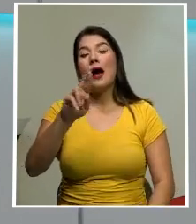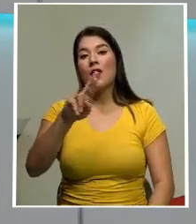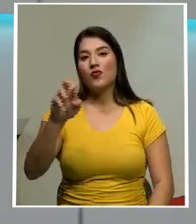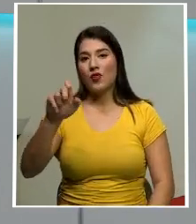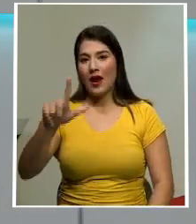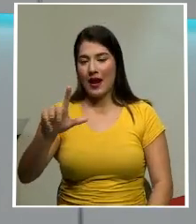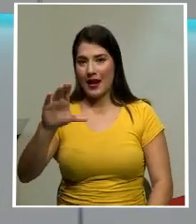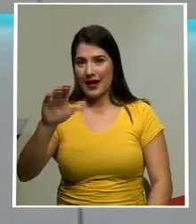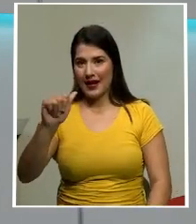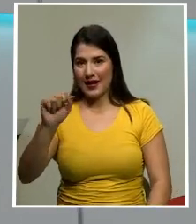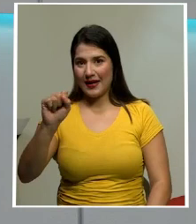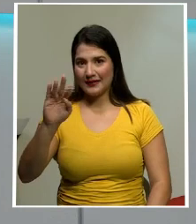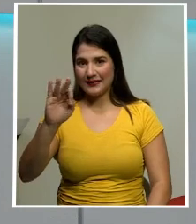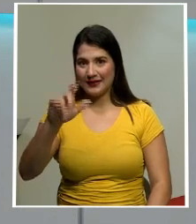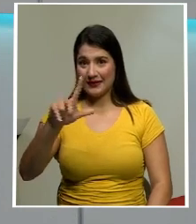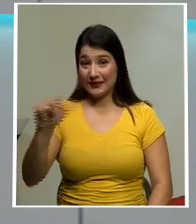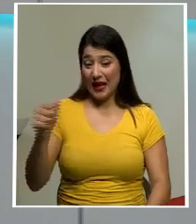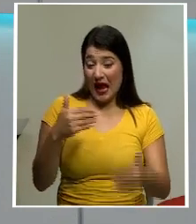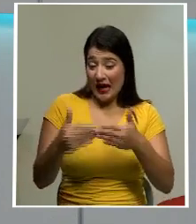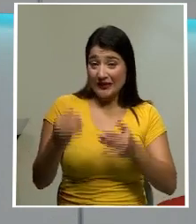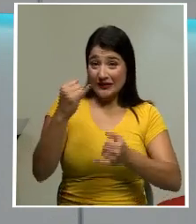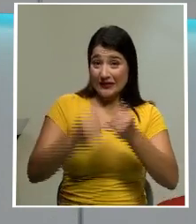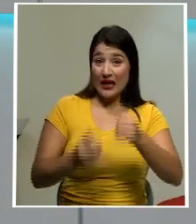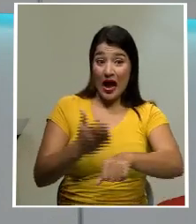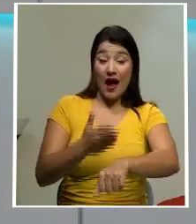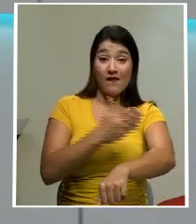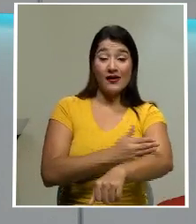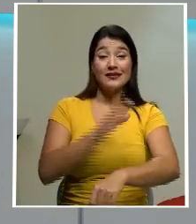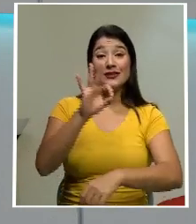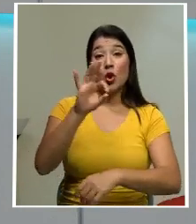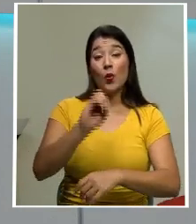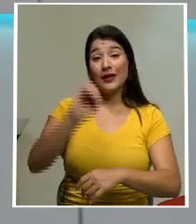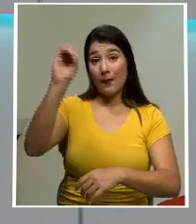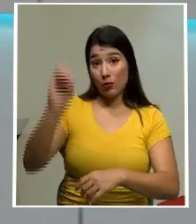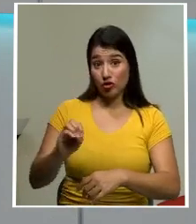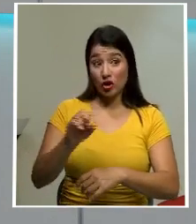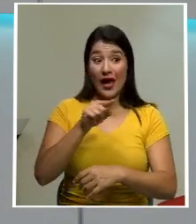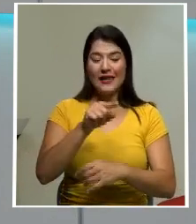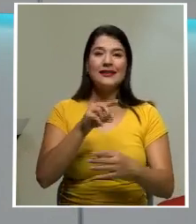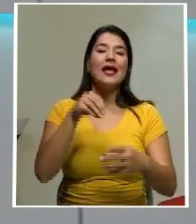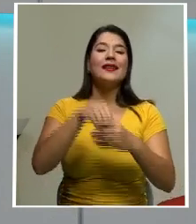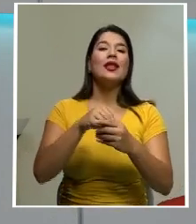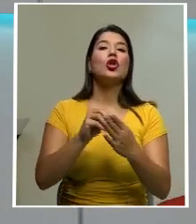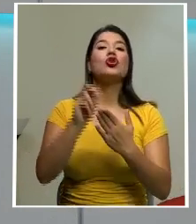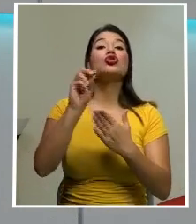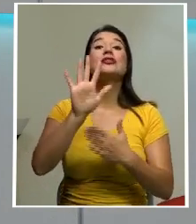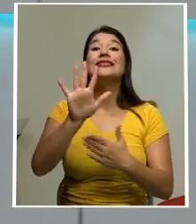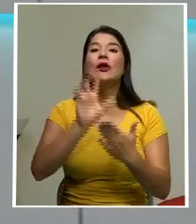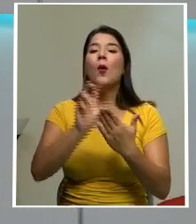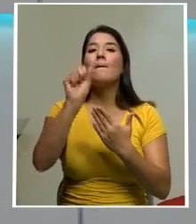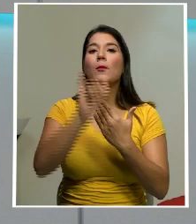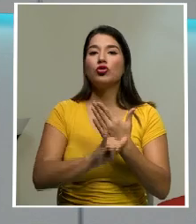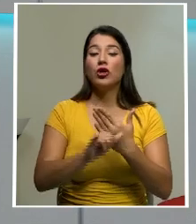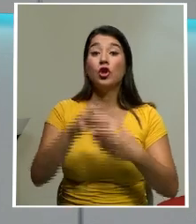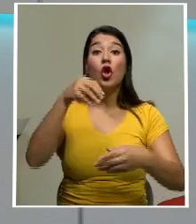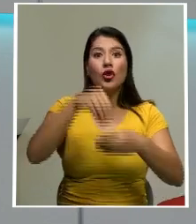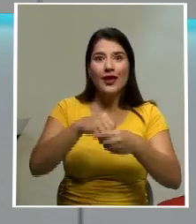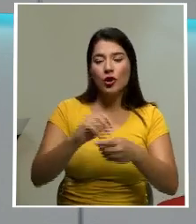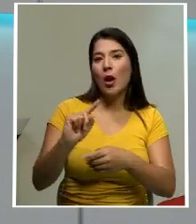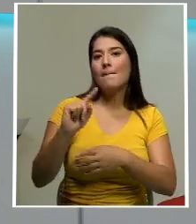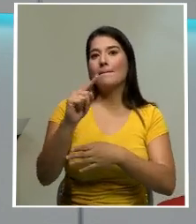final de su construcción con un avance de un 90%. Se trata de una de las 5 obras que conforman el primer paquete de